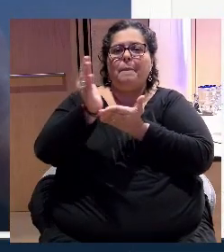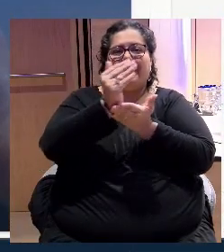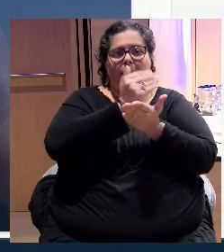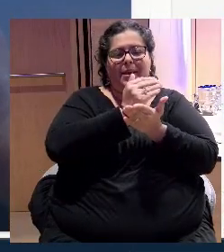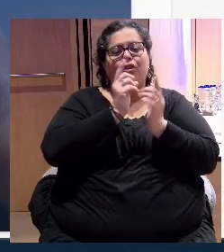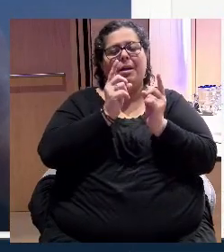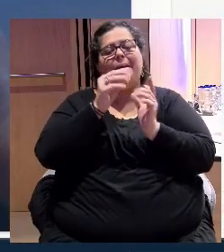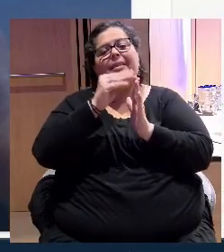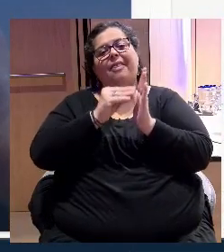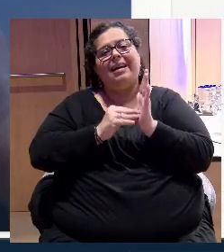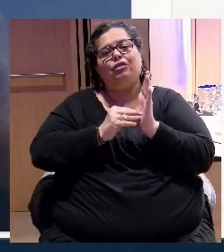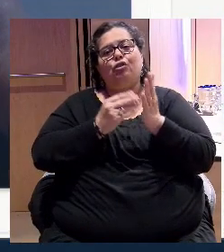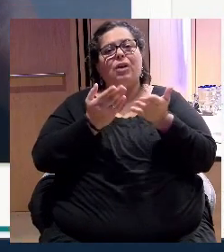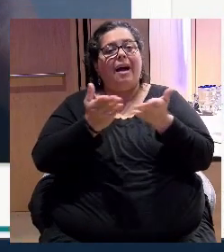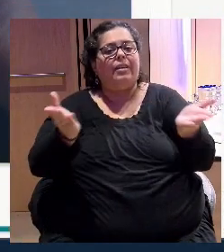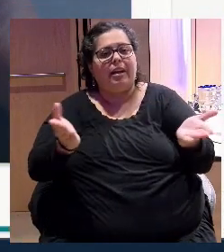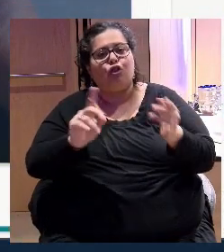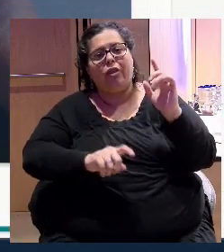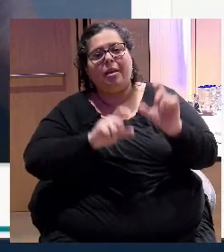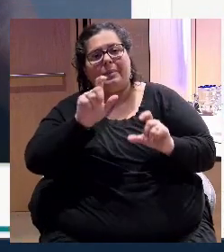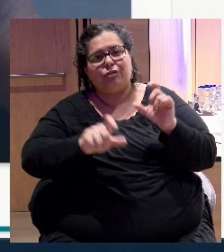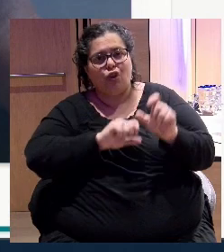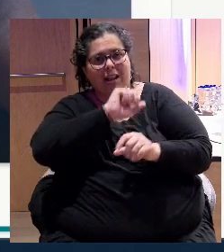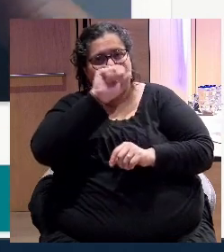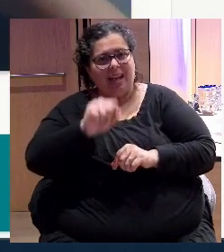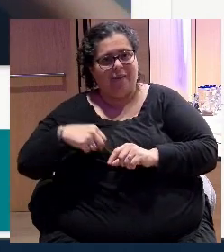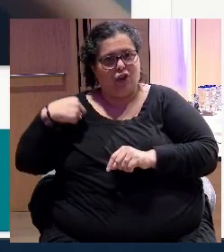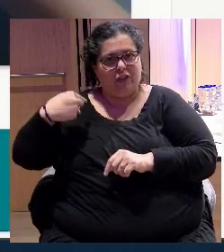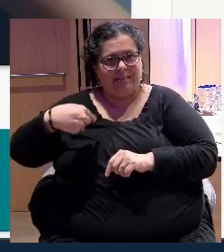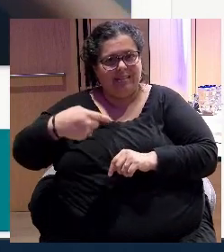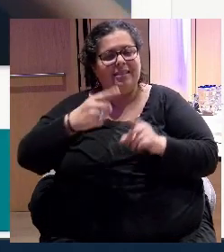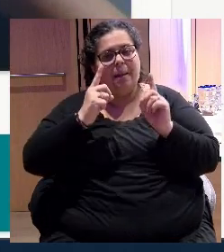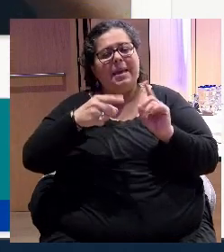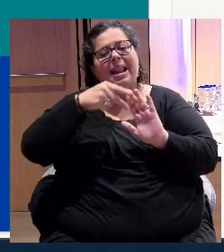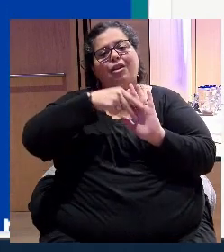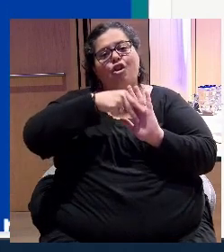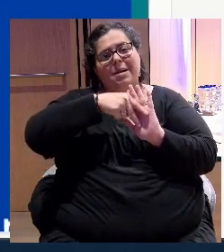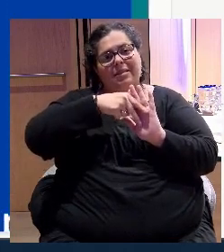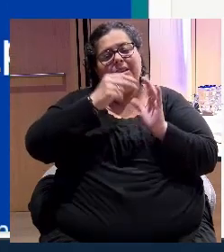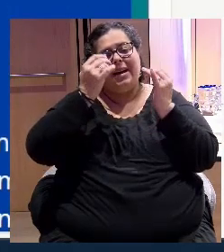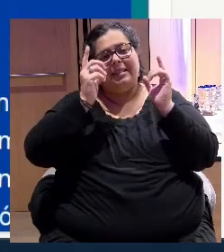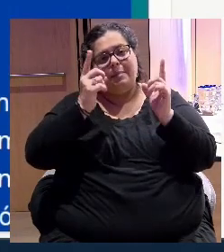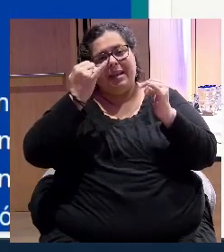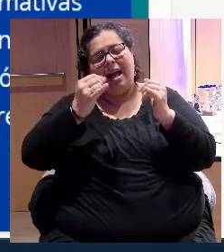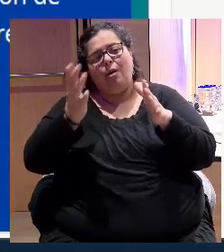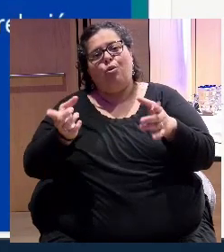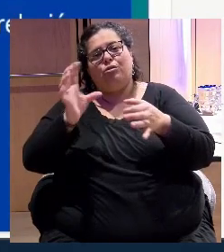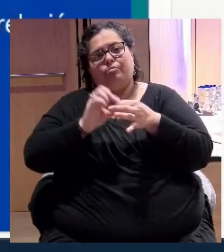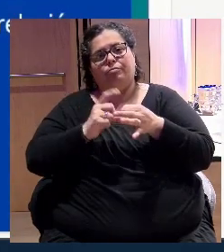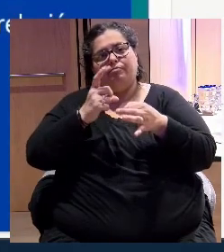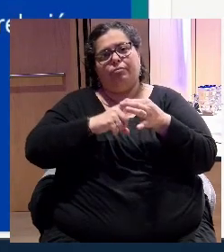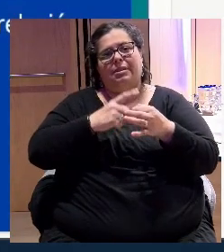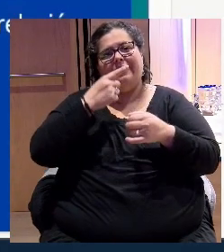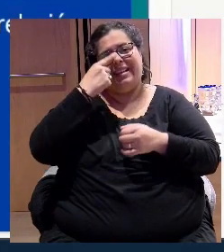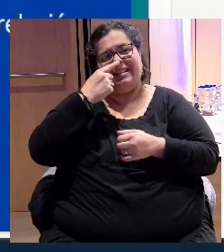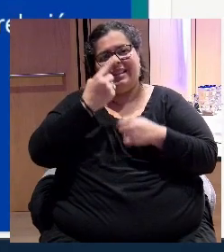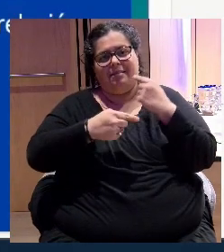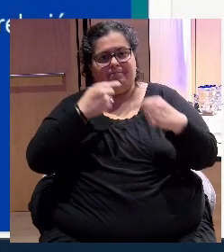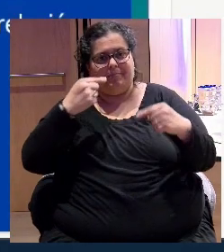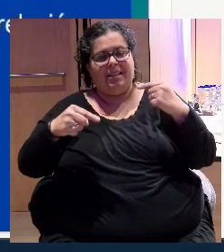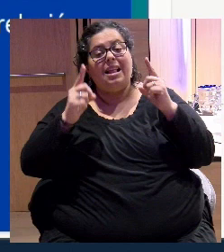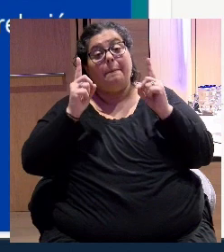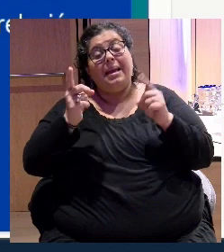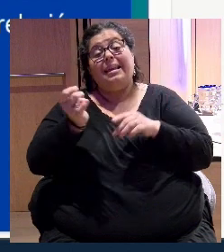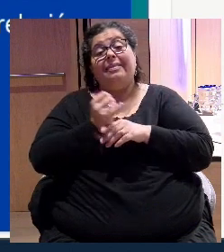de personas afrodescendientes, la normativa, algunos enlaces de interés, y también tenemos los indicadores